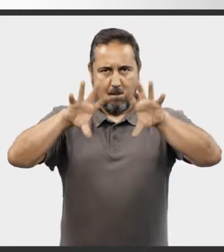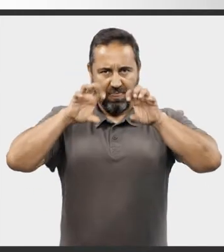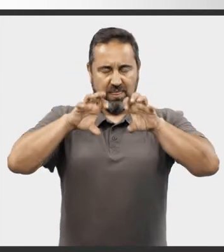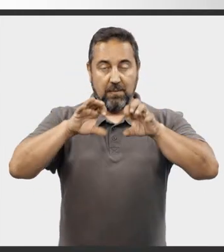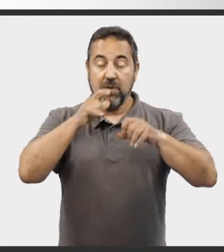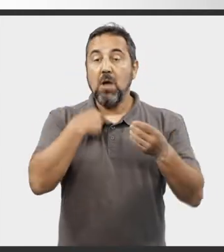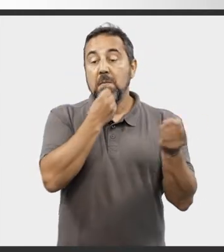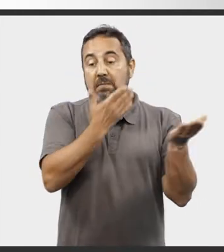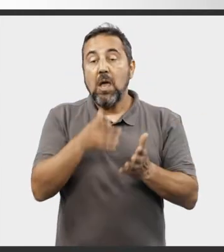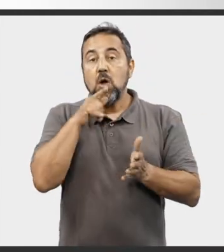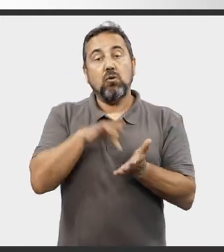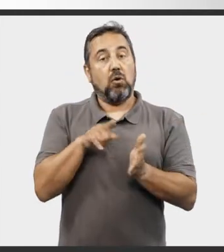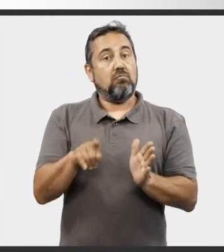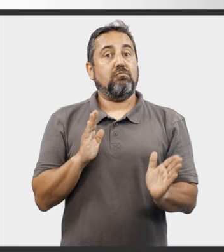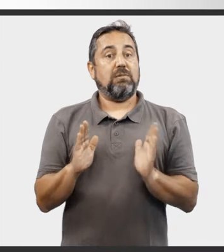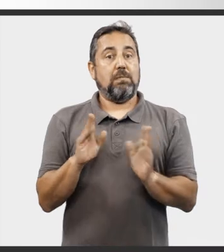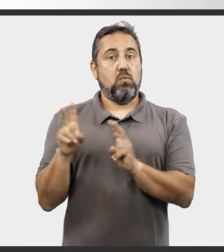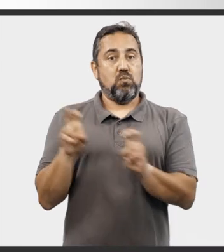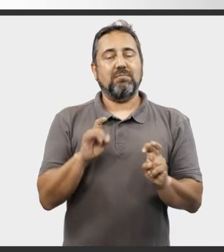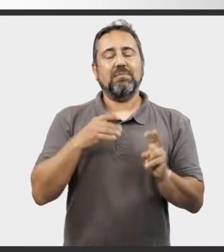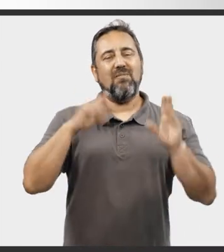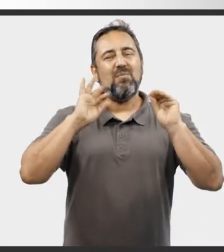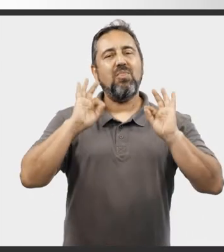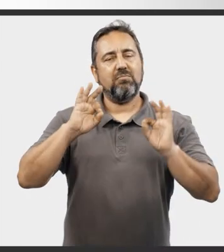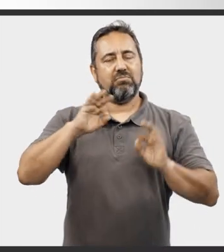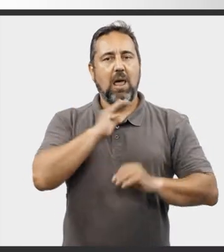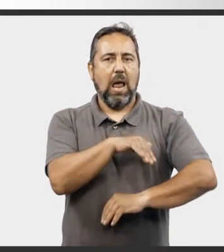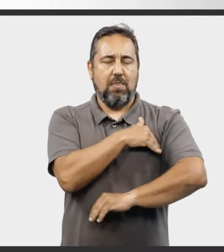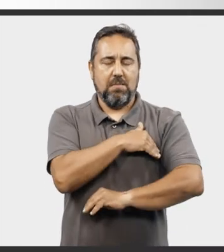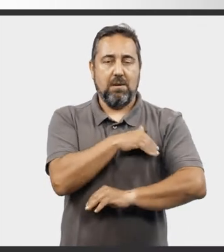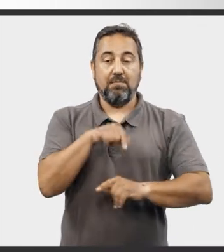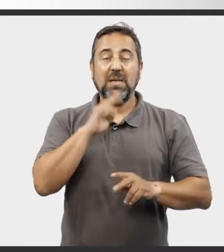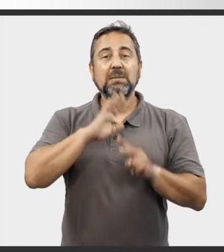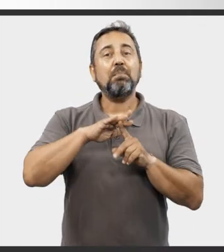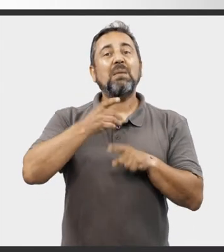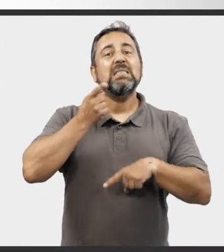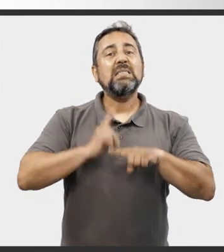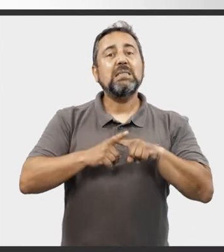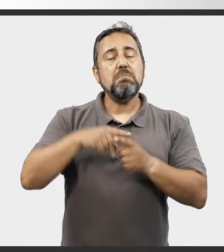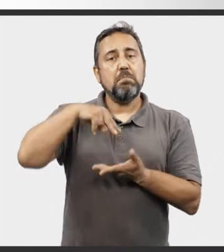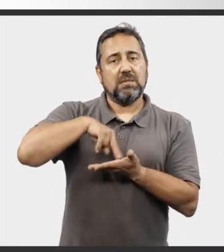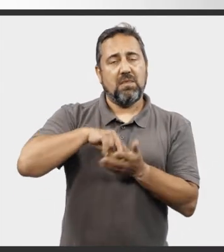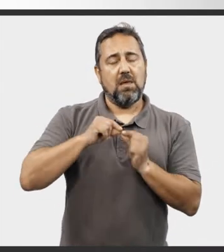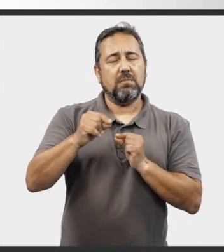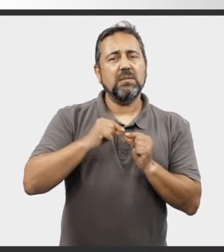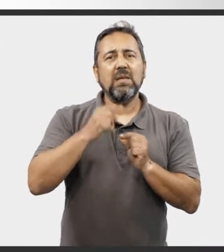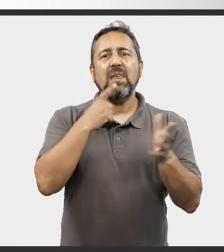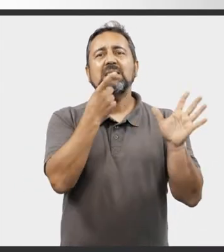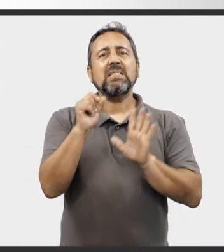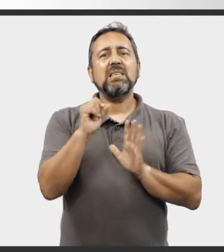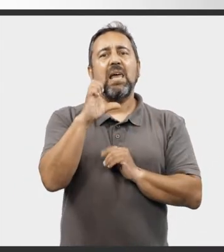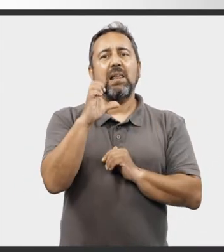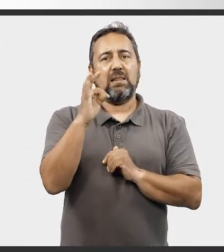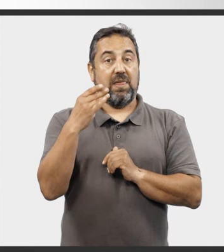a esta que es tu nueva etapa de formación académica este máster es de carácter semipresencial y tiene una duración de 60 ects